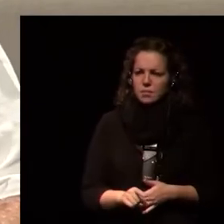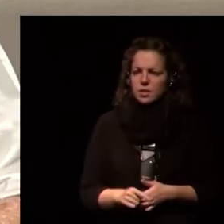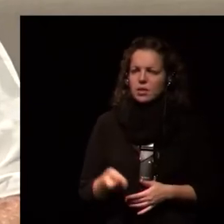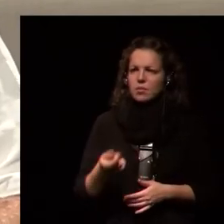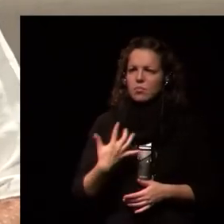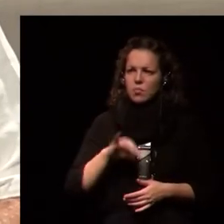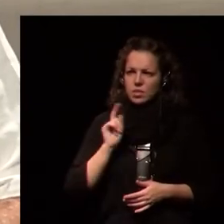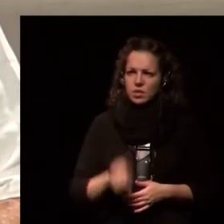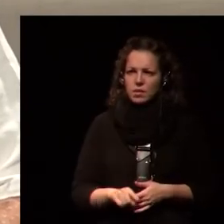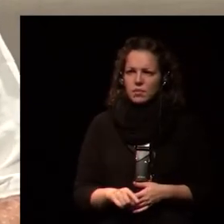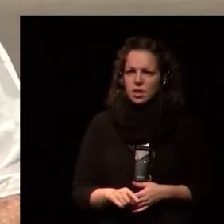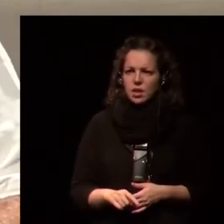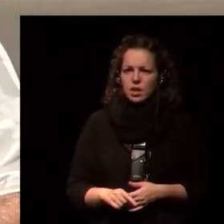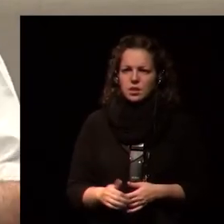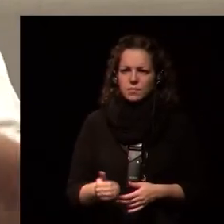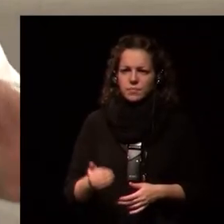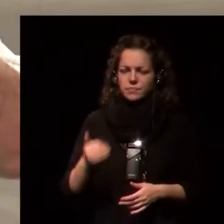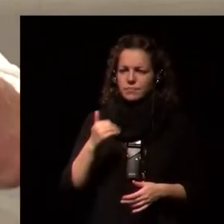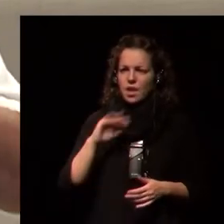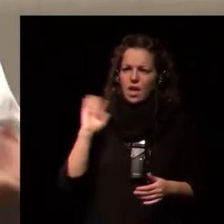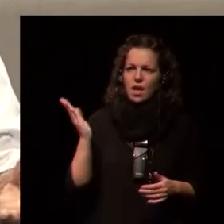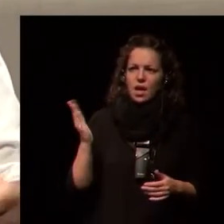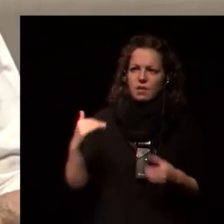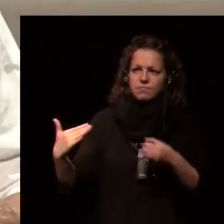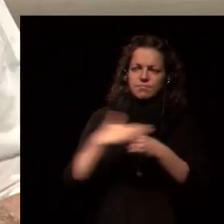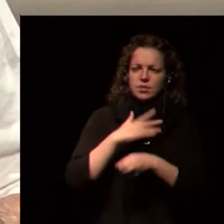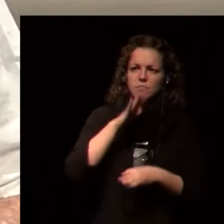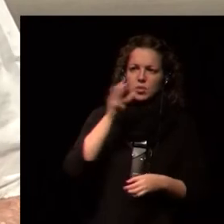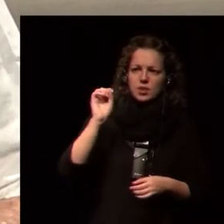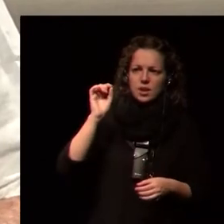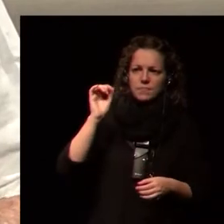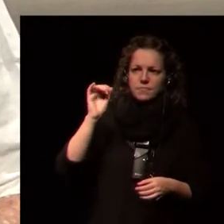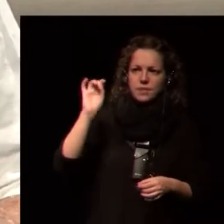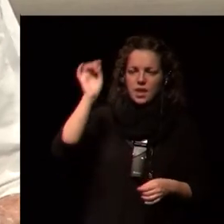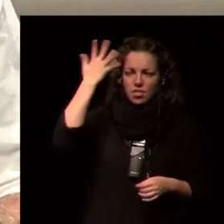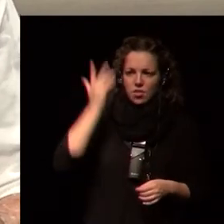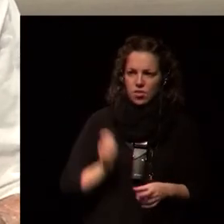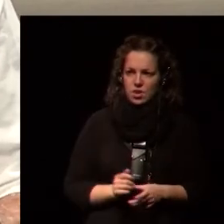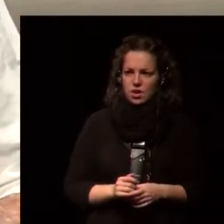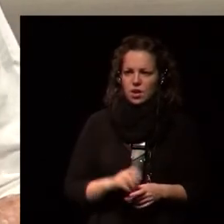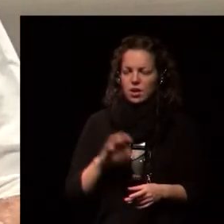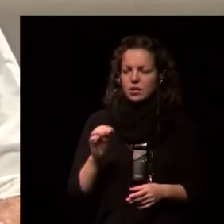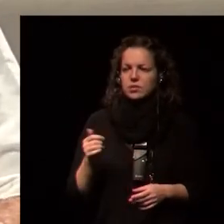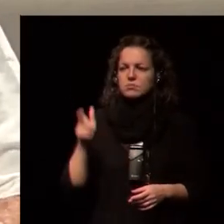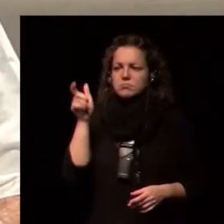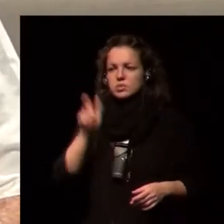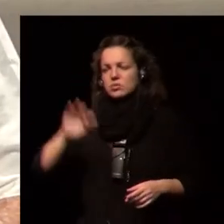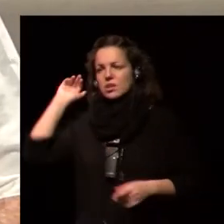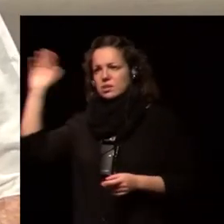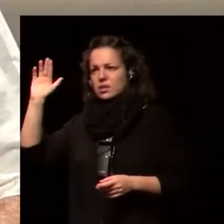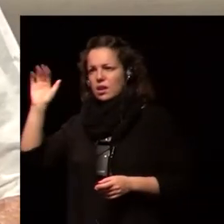padezca un sesgo ideológico, o a lo mejor puede que se le perciba como sesgada. El forastero